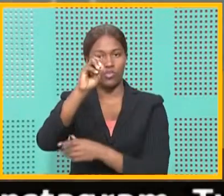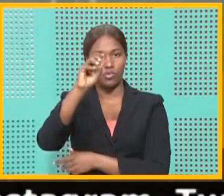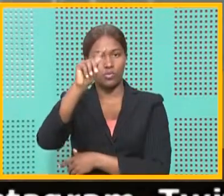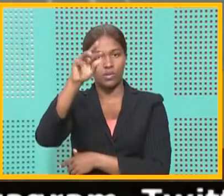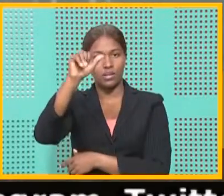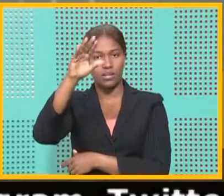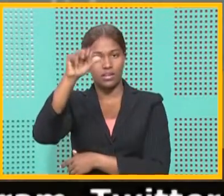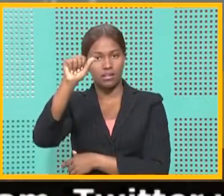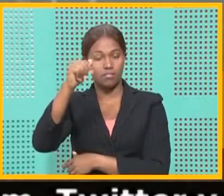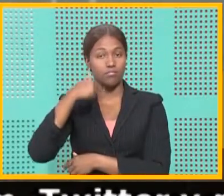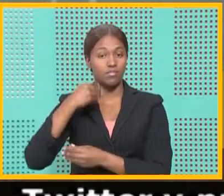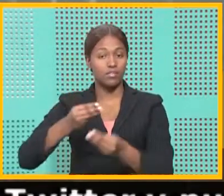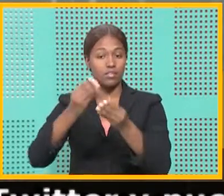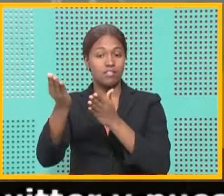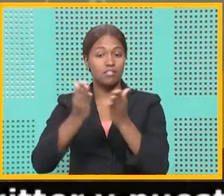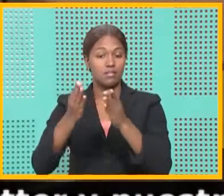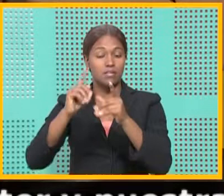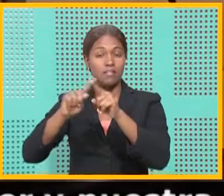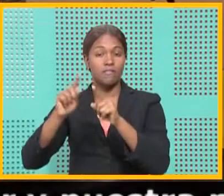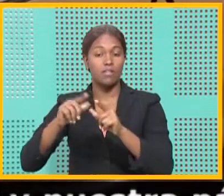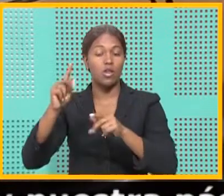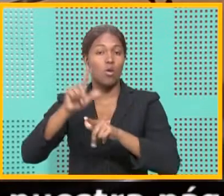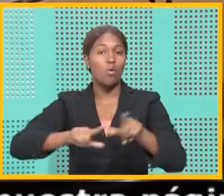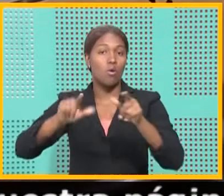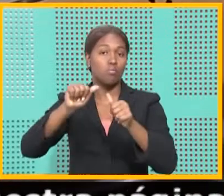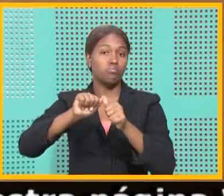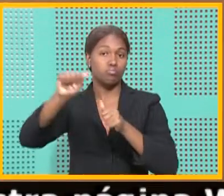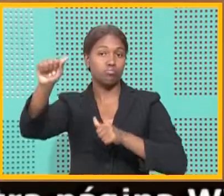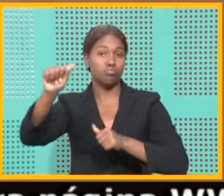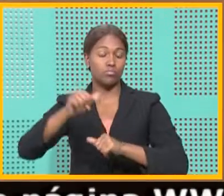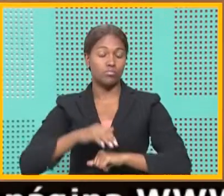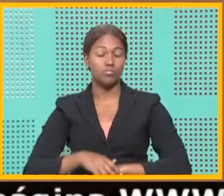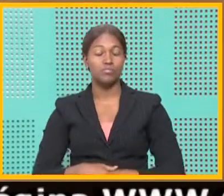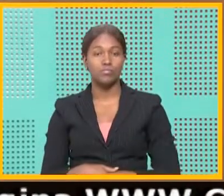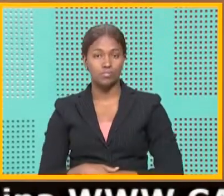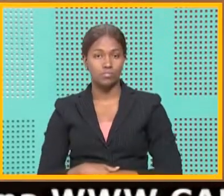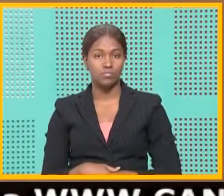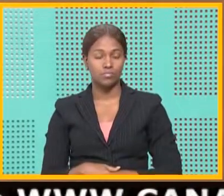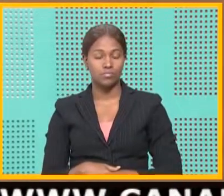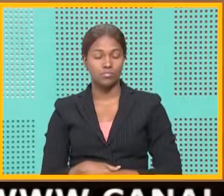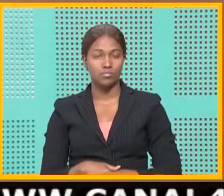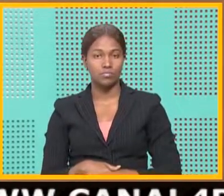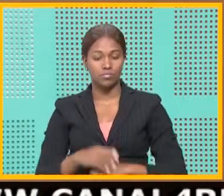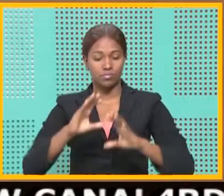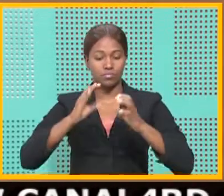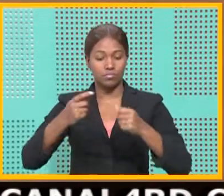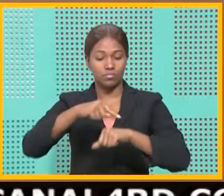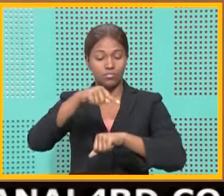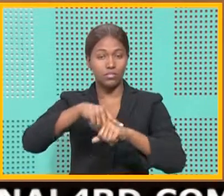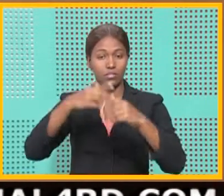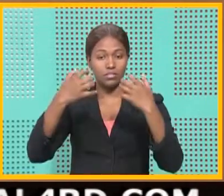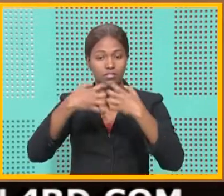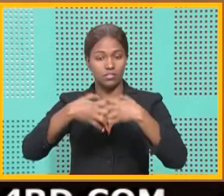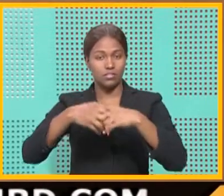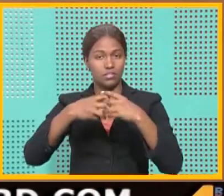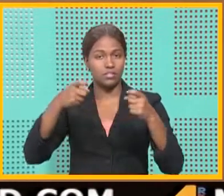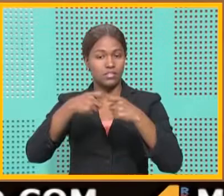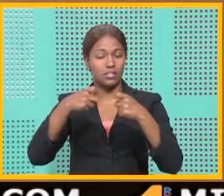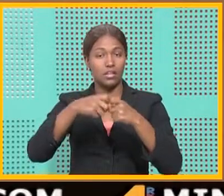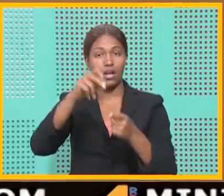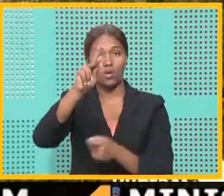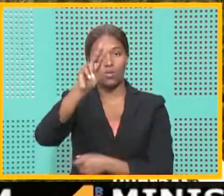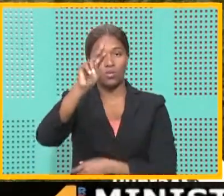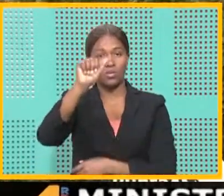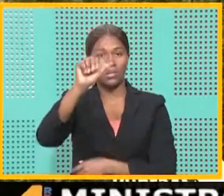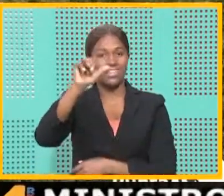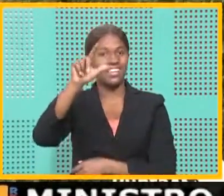que garantizarían el servicio en zonas remotas. Amigos, la Central Termoeléctrica Punta Catalina informó que las